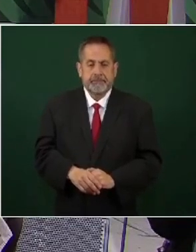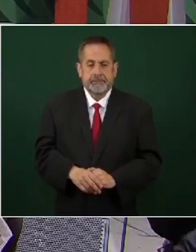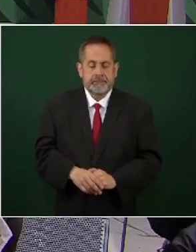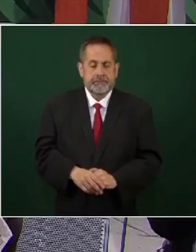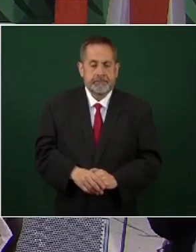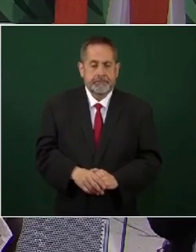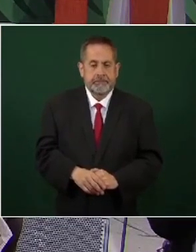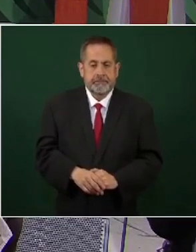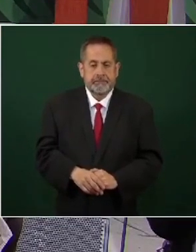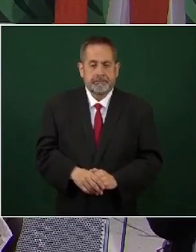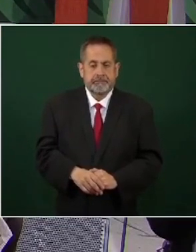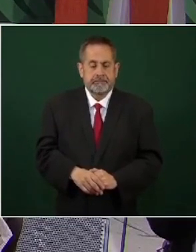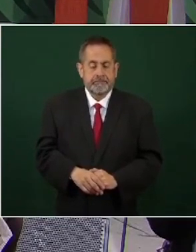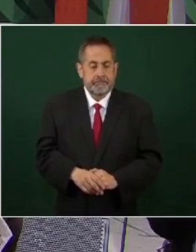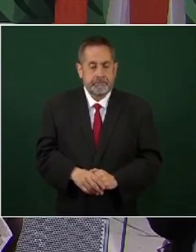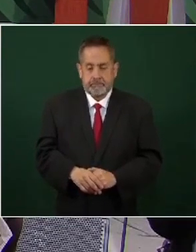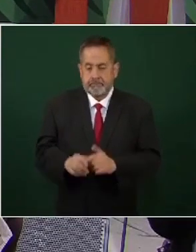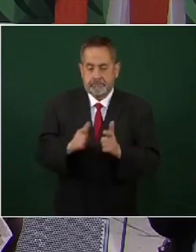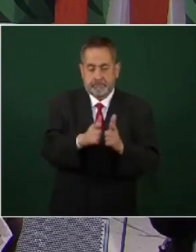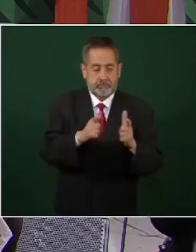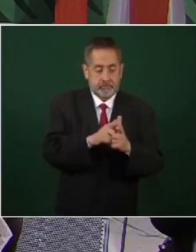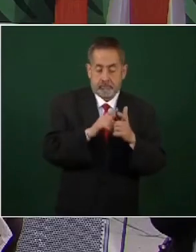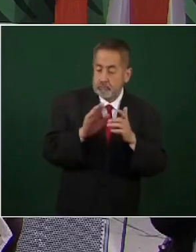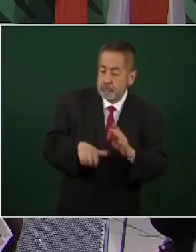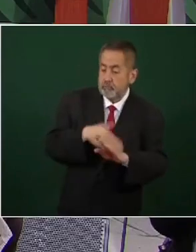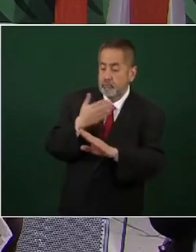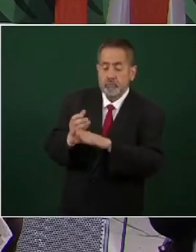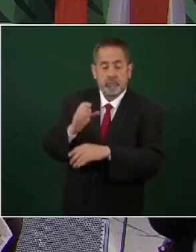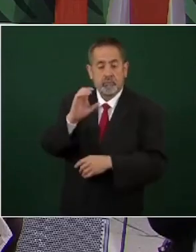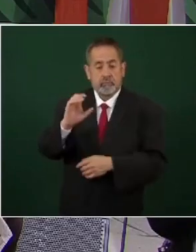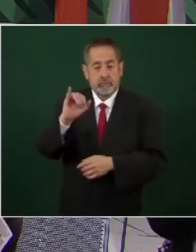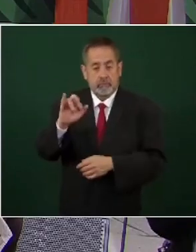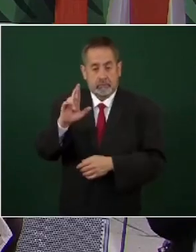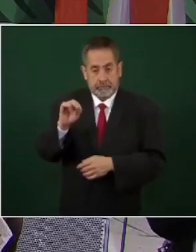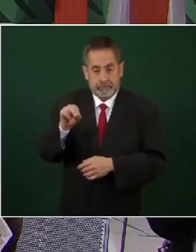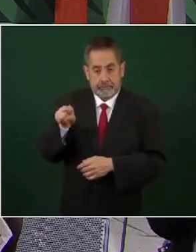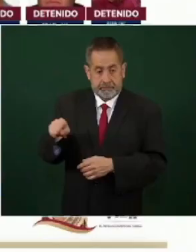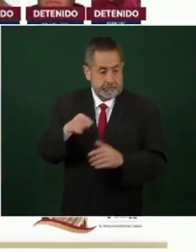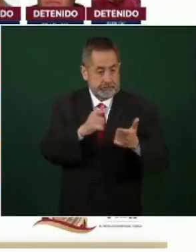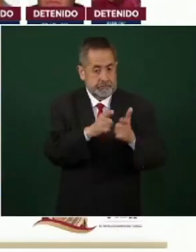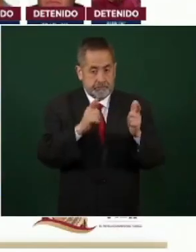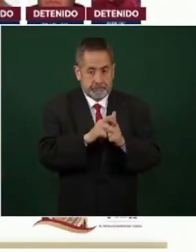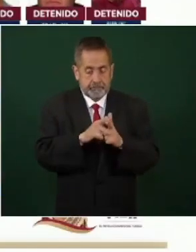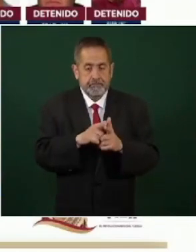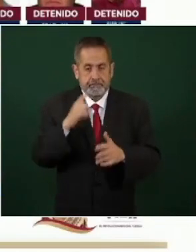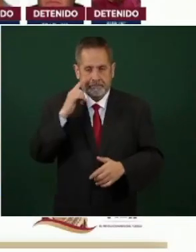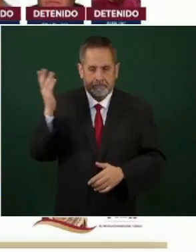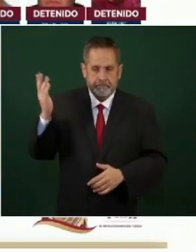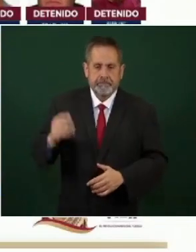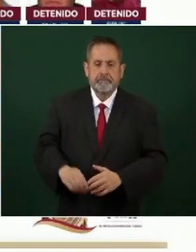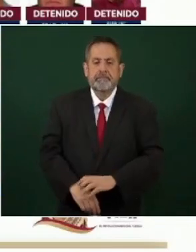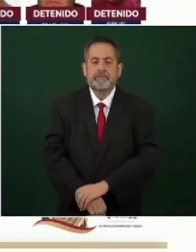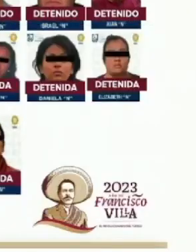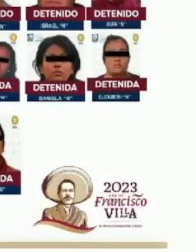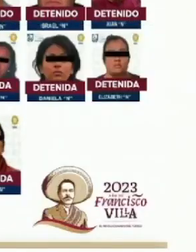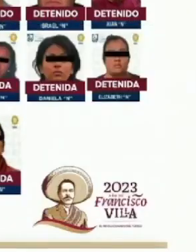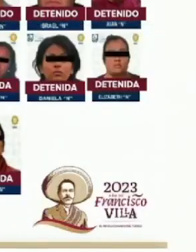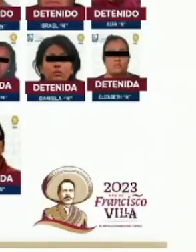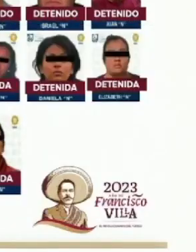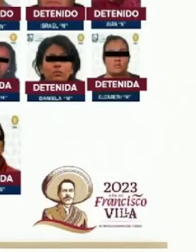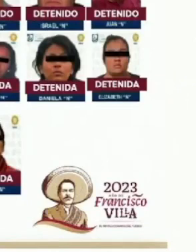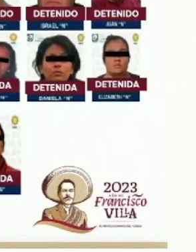que organizó la agresión al periodista Ciro Gómez Leyva, tenemos la Fiscalía de la Ciudad de